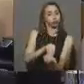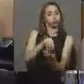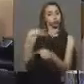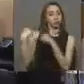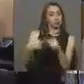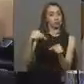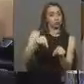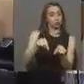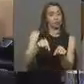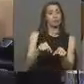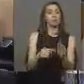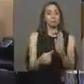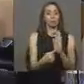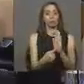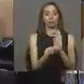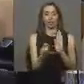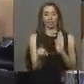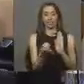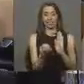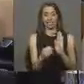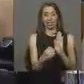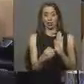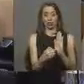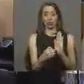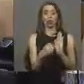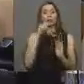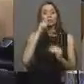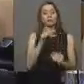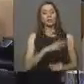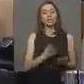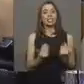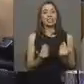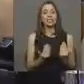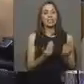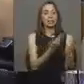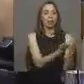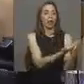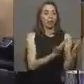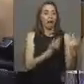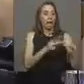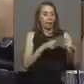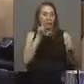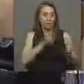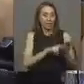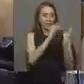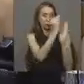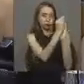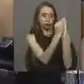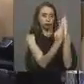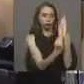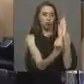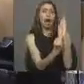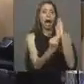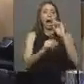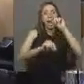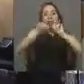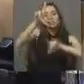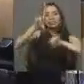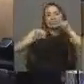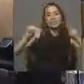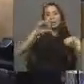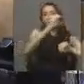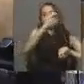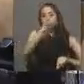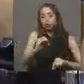que este censo implica para Chile la necesidad de contar con herramientas fidedignas desde el punto de vista de las estadísticas que permitan la